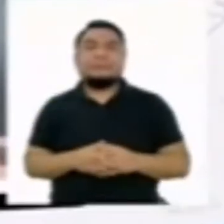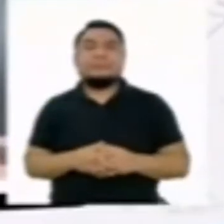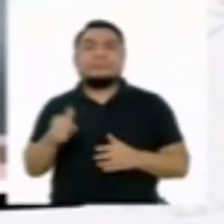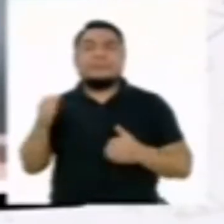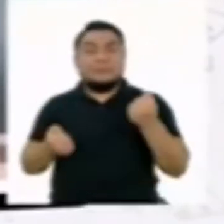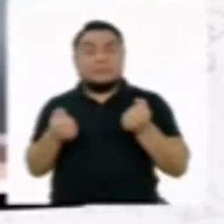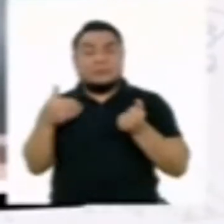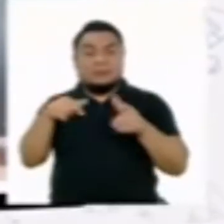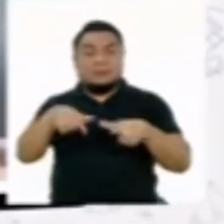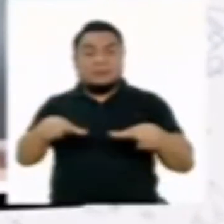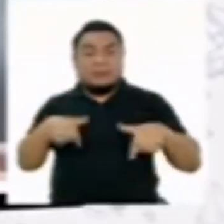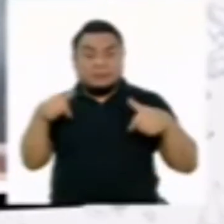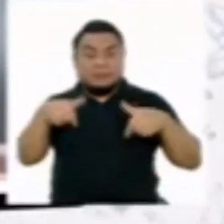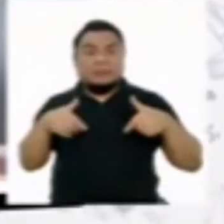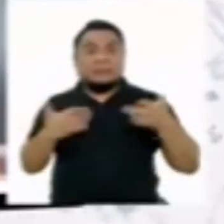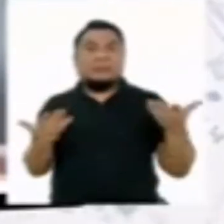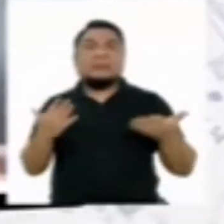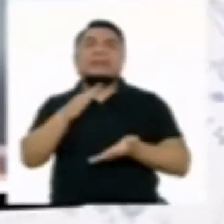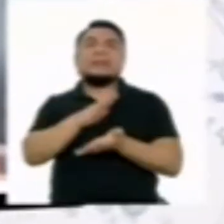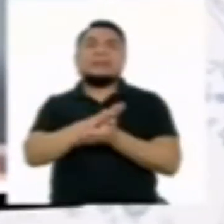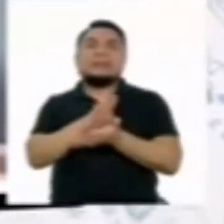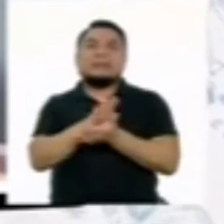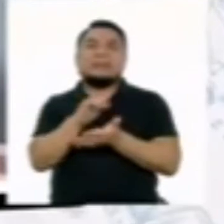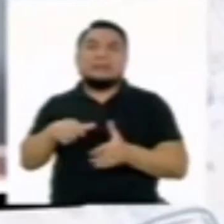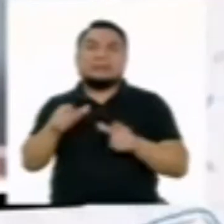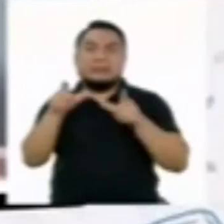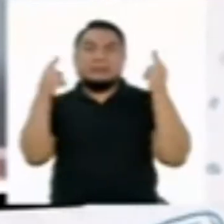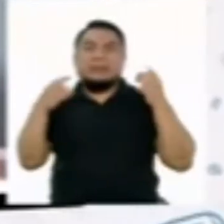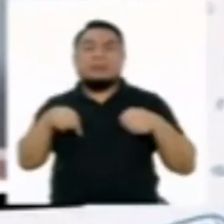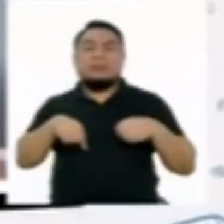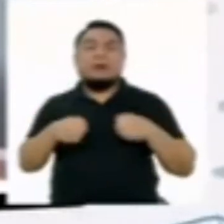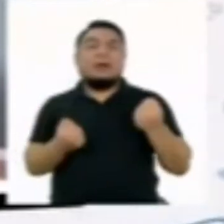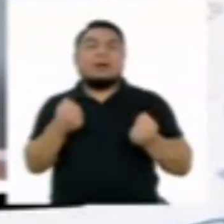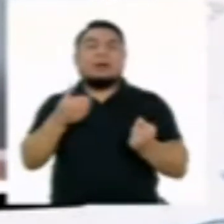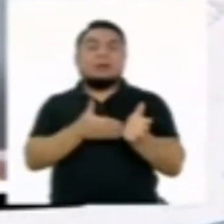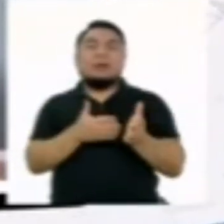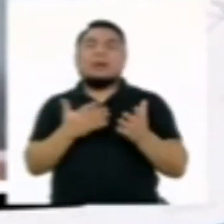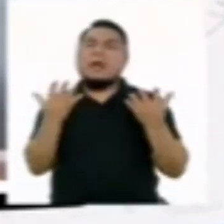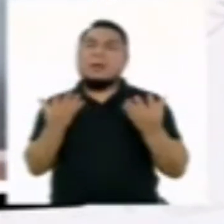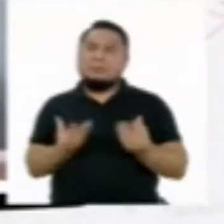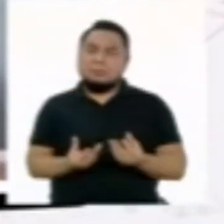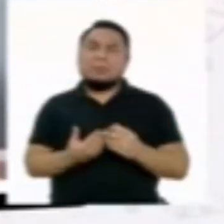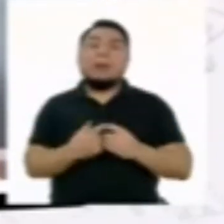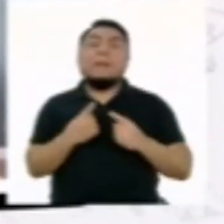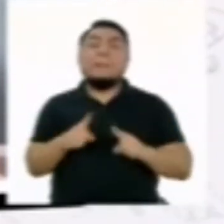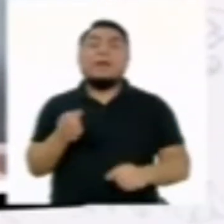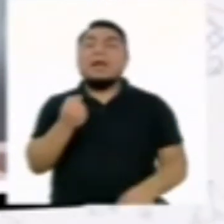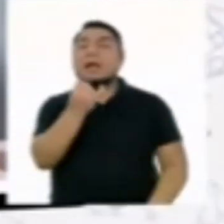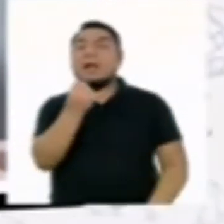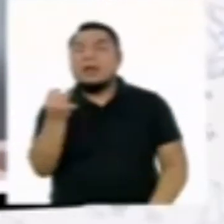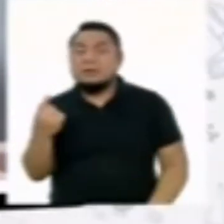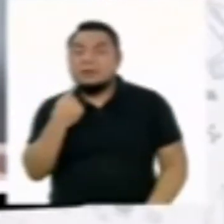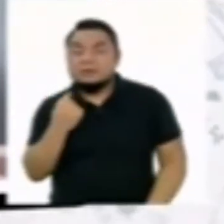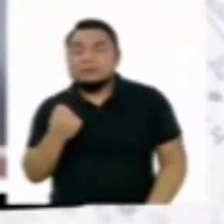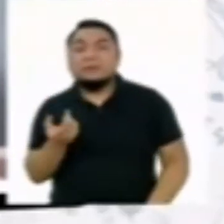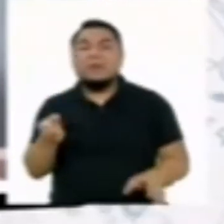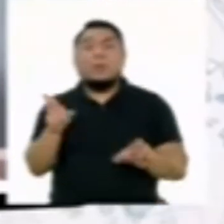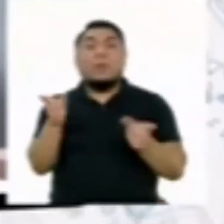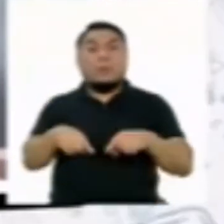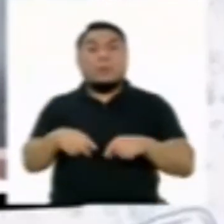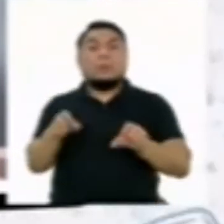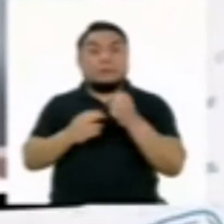El tráfico en mi ciudad es algo tranquilo porque no hay hartos vehículos. Lo que no me gusta es que algunos jóvenes manejan a